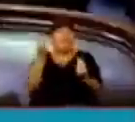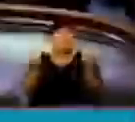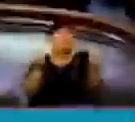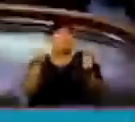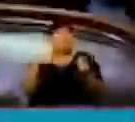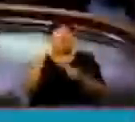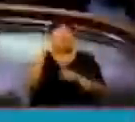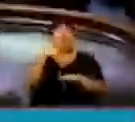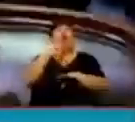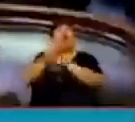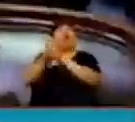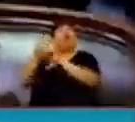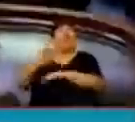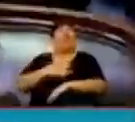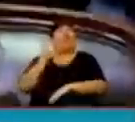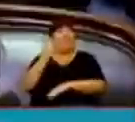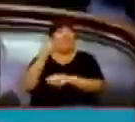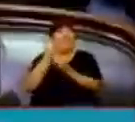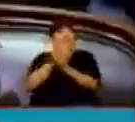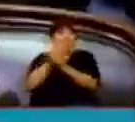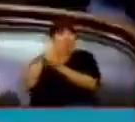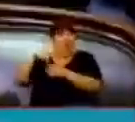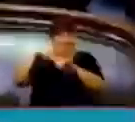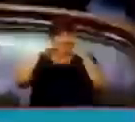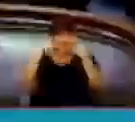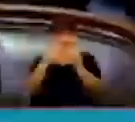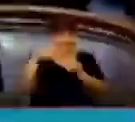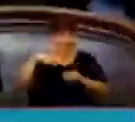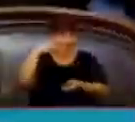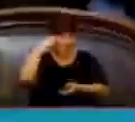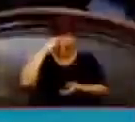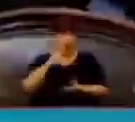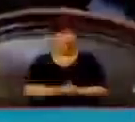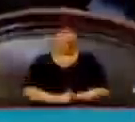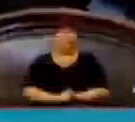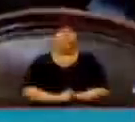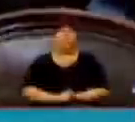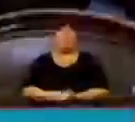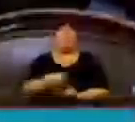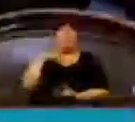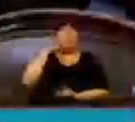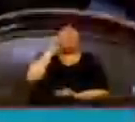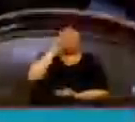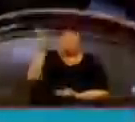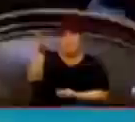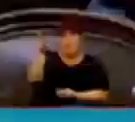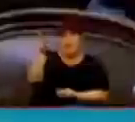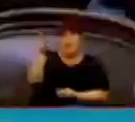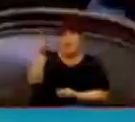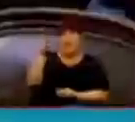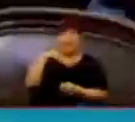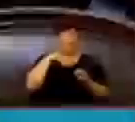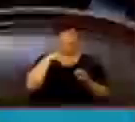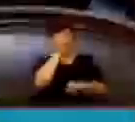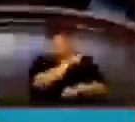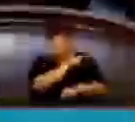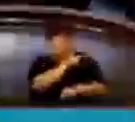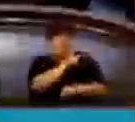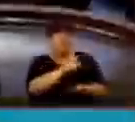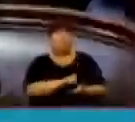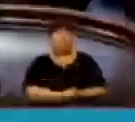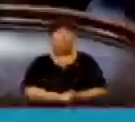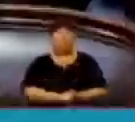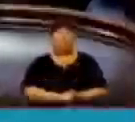fuera liberada la industria, desaparecía? Tenemos unas plantas de primera categoría. Probablemente